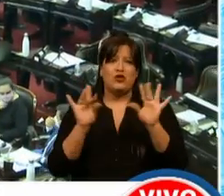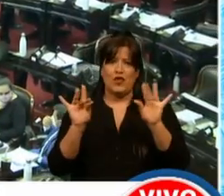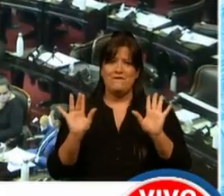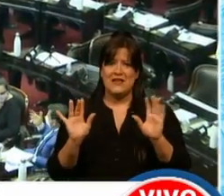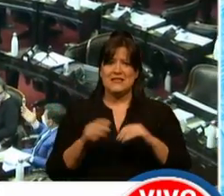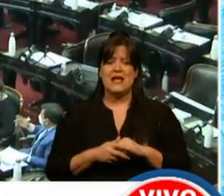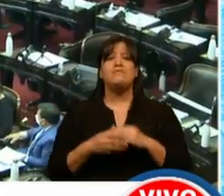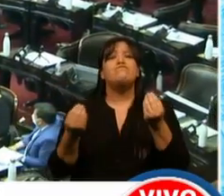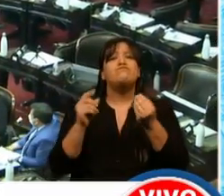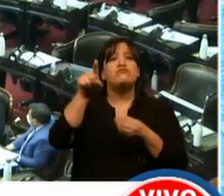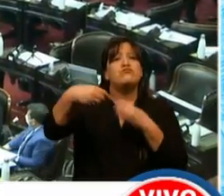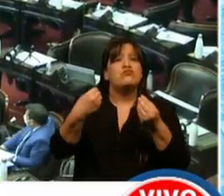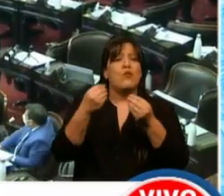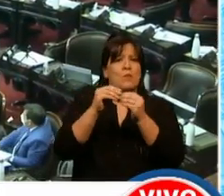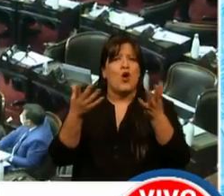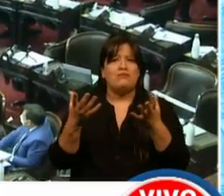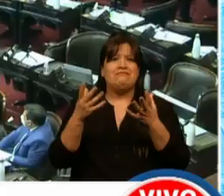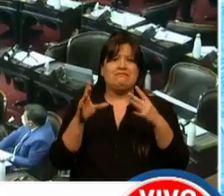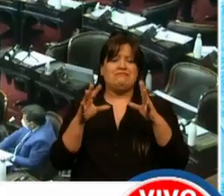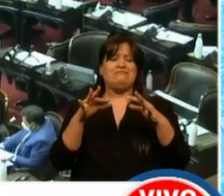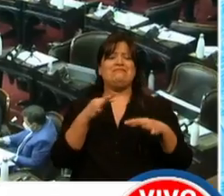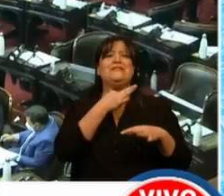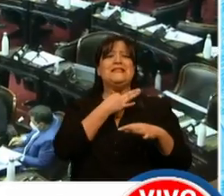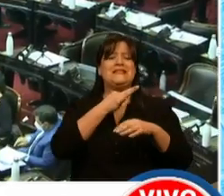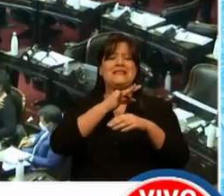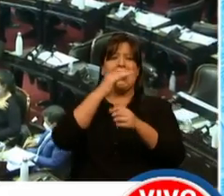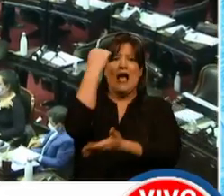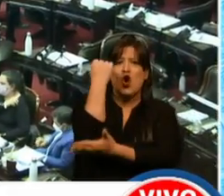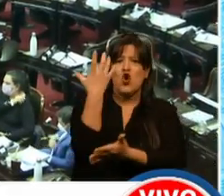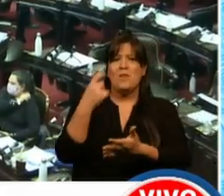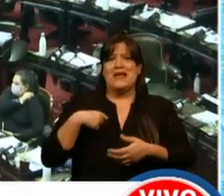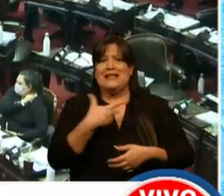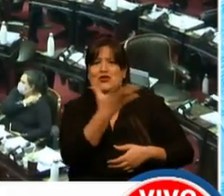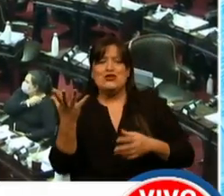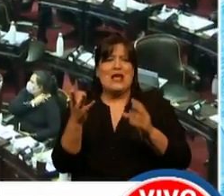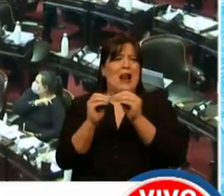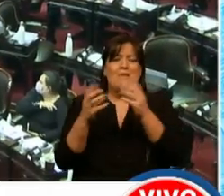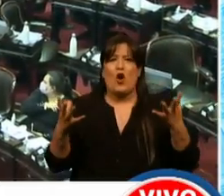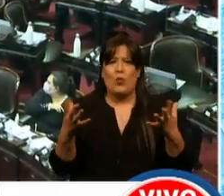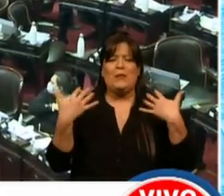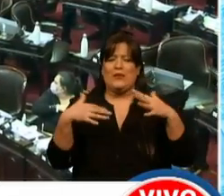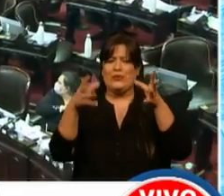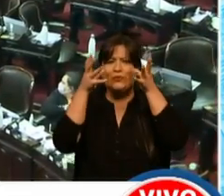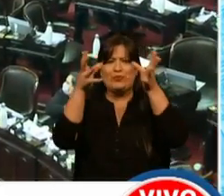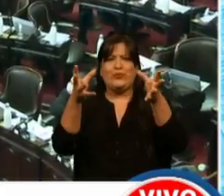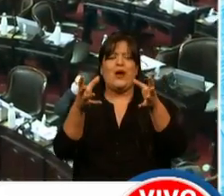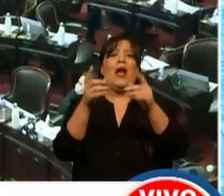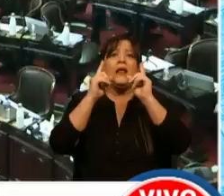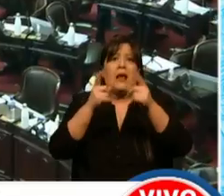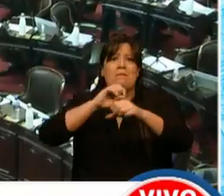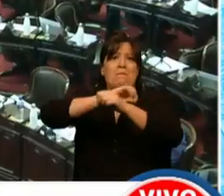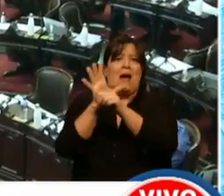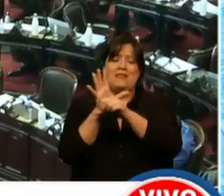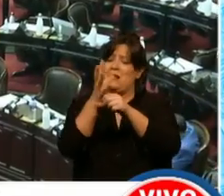producto de una de las mayores crisis económicas sociales heredadas y que agravó aún más la pandemia que